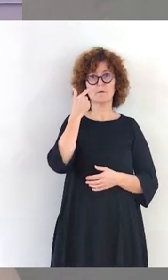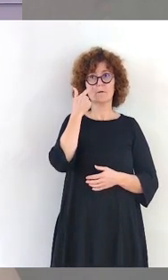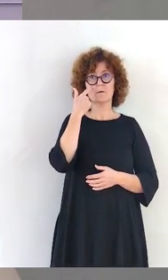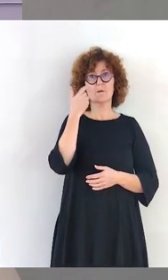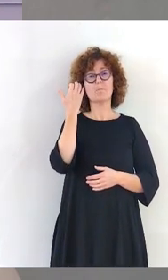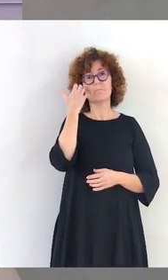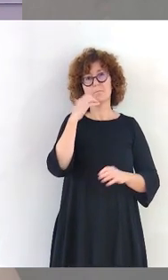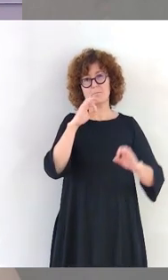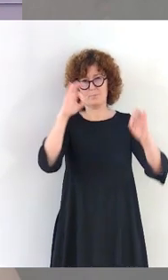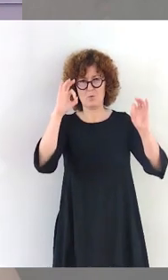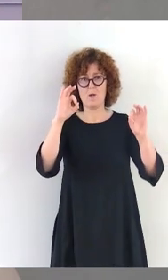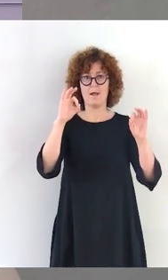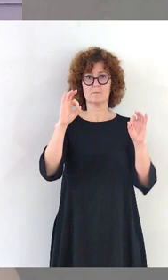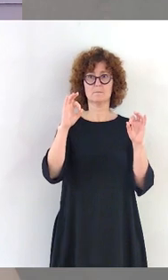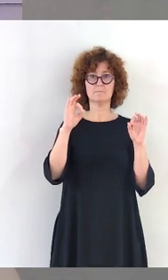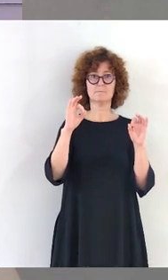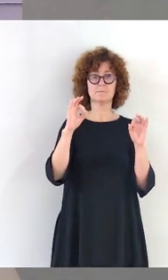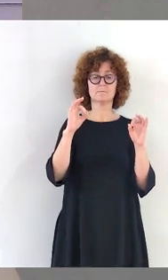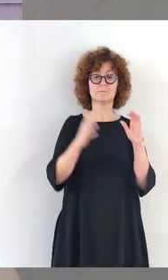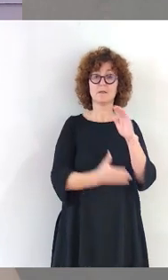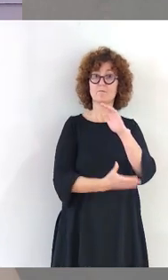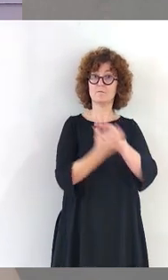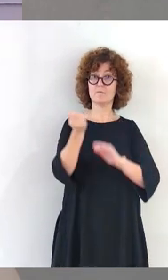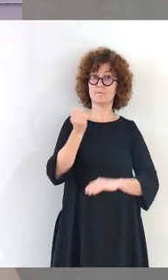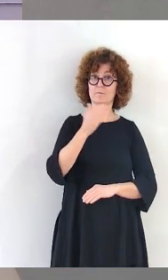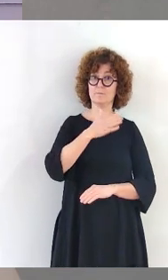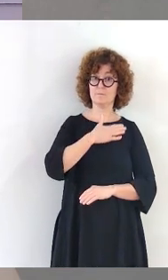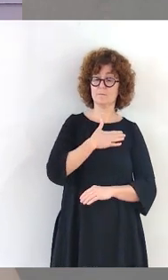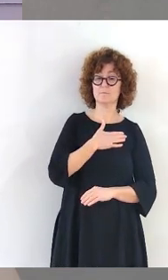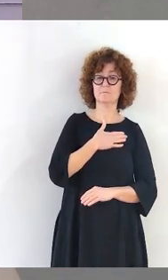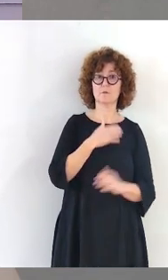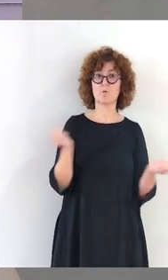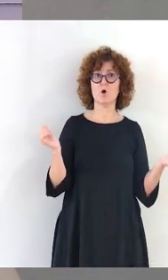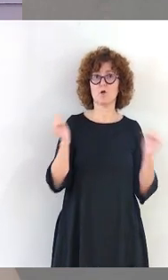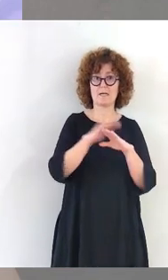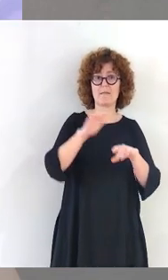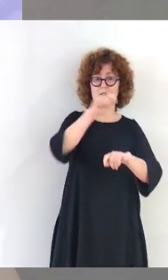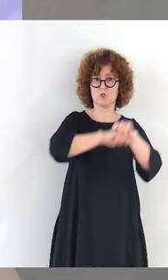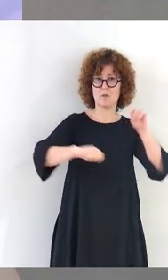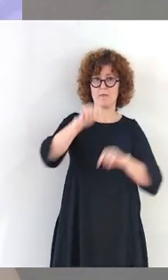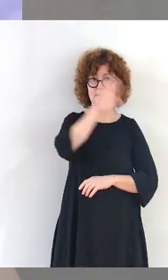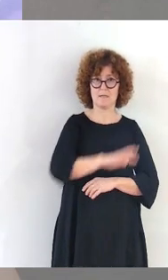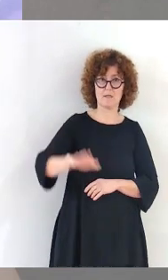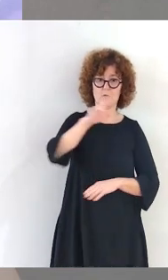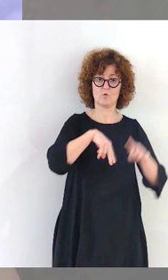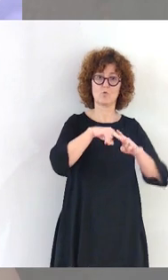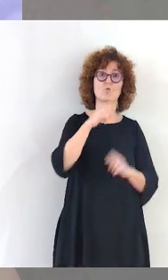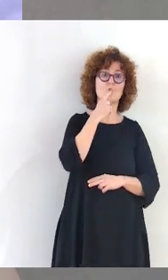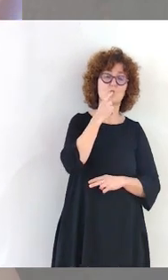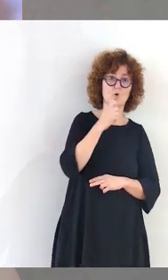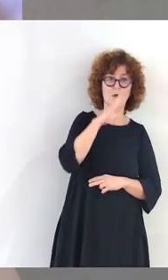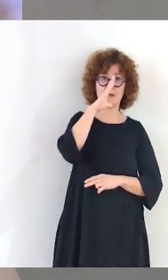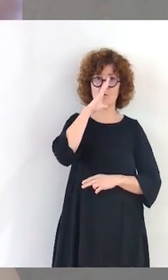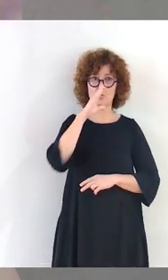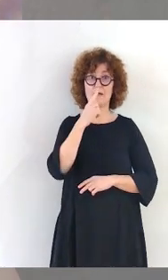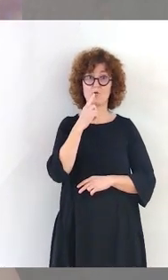el el en la federación como como red de todas las sociedades nacionales de la Cruz Roja y la media luna roja son los